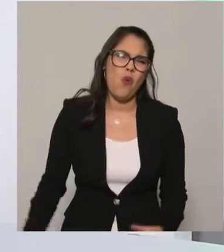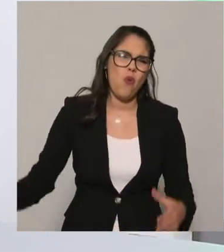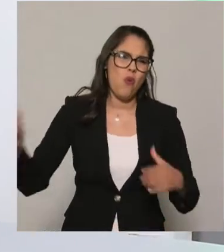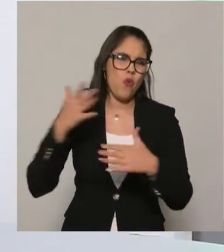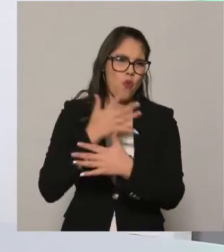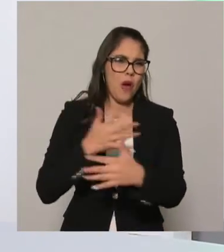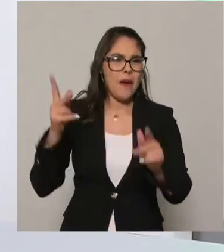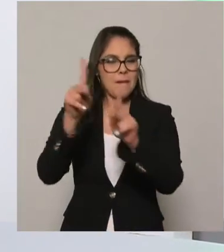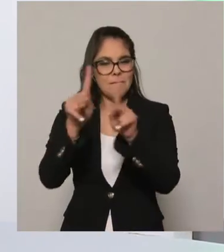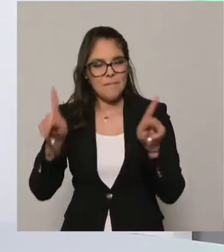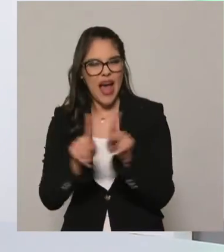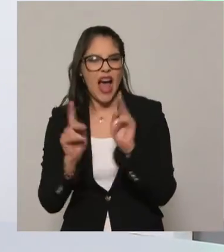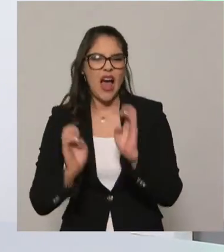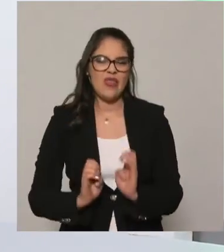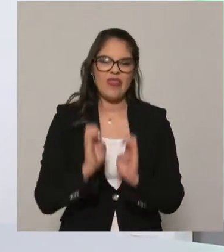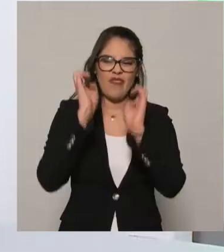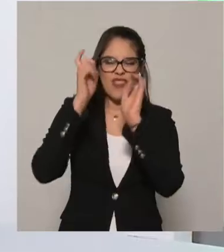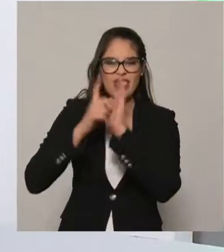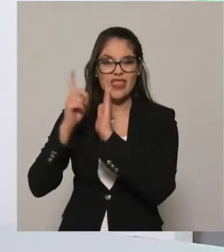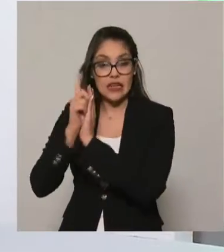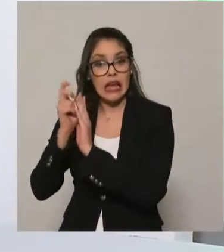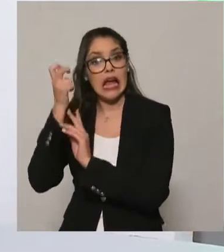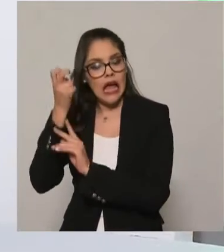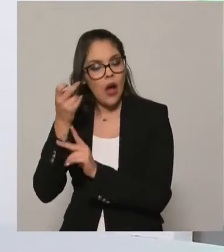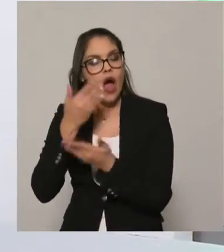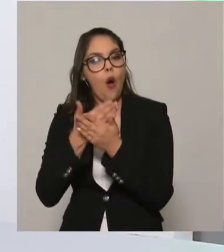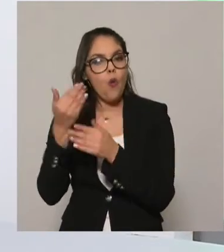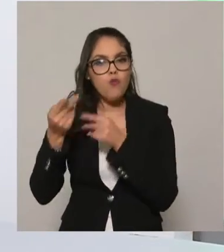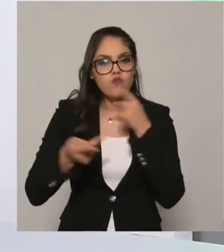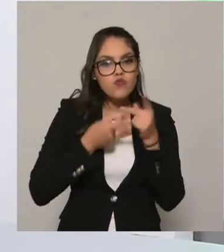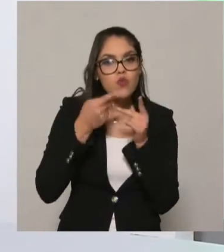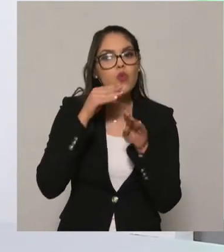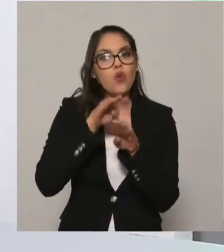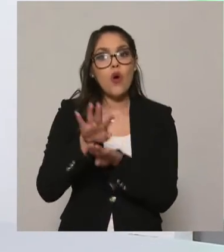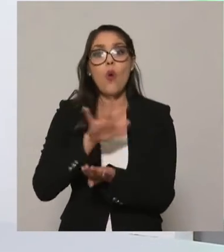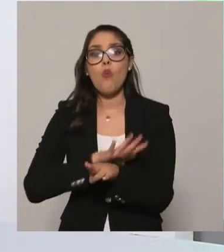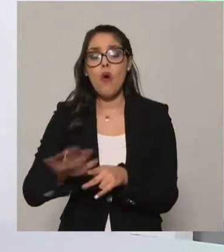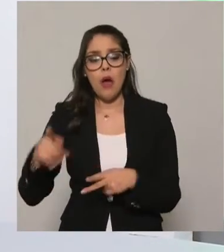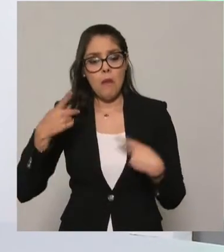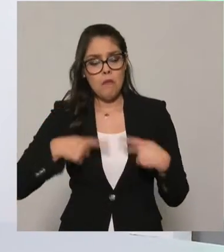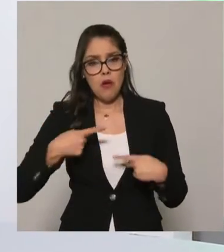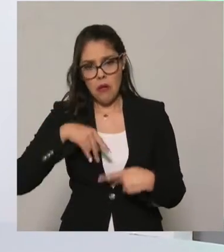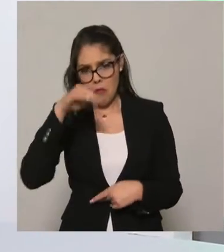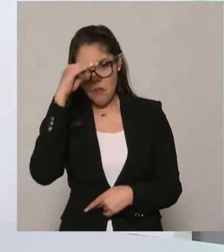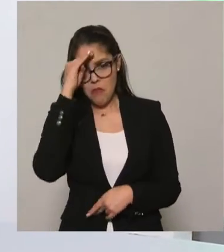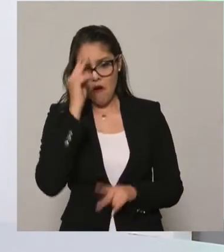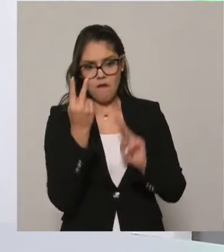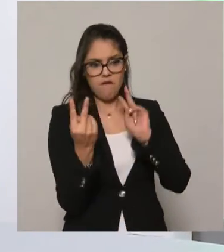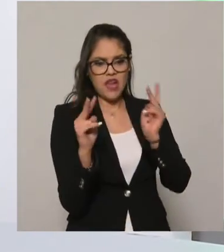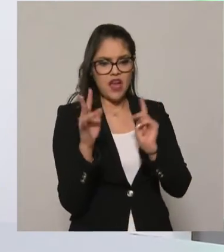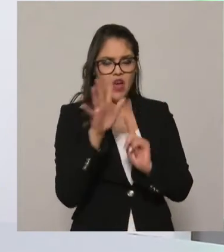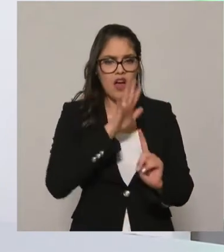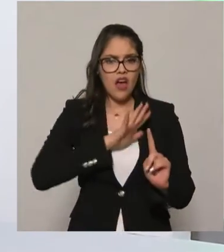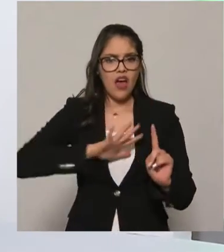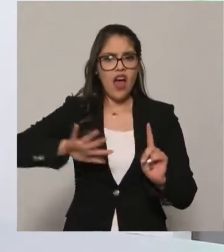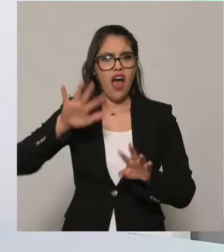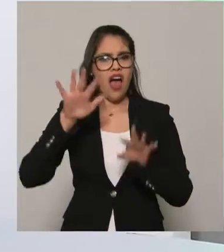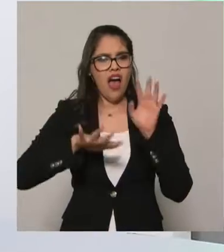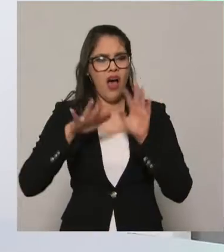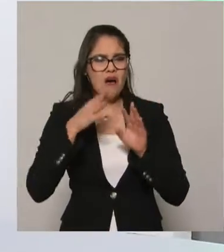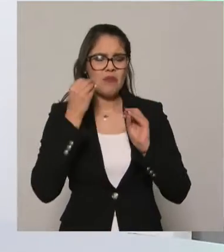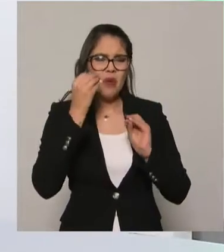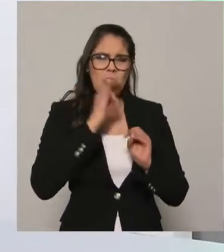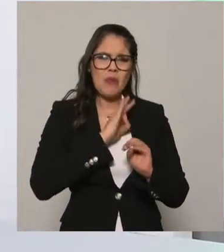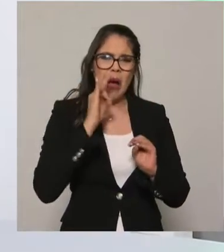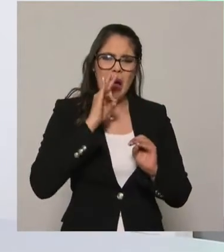Este proceso, este mecanismo, contempla la intervención ciudadana, la opinión de los vecinos en zonas de influencia